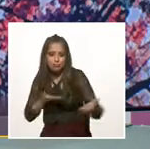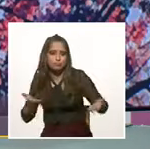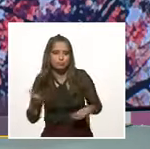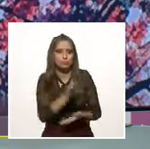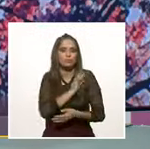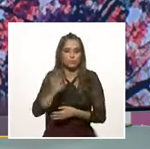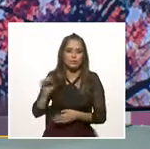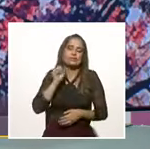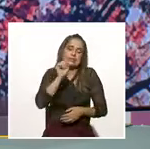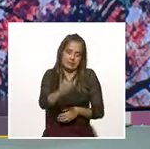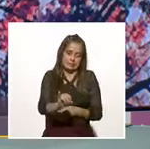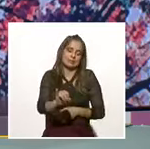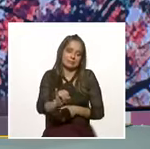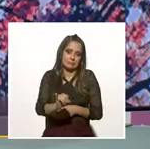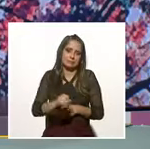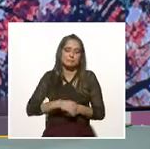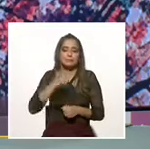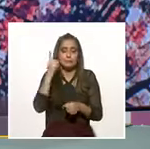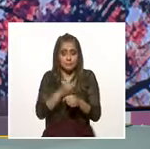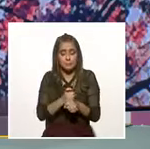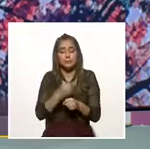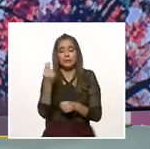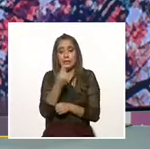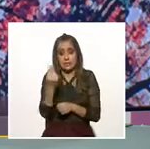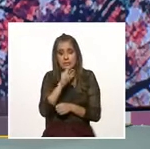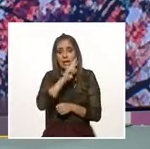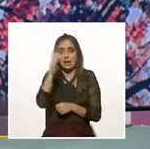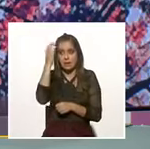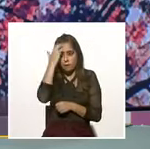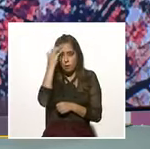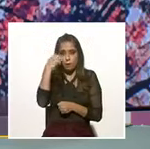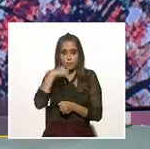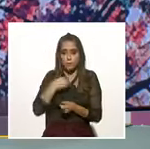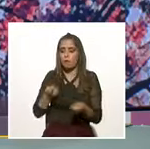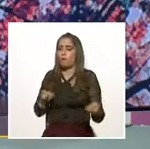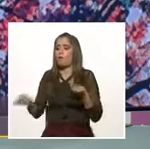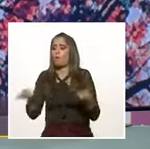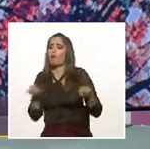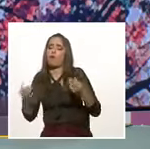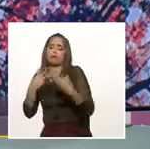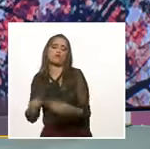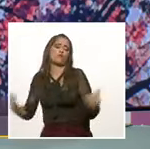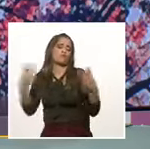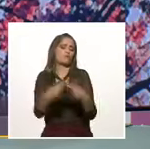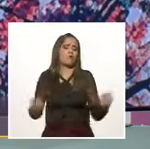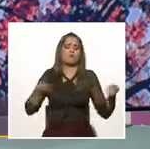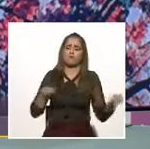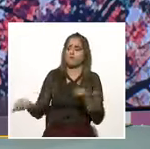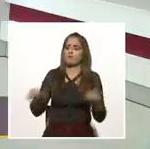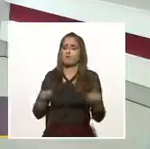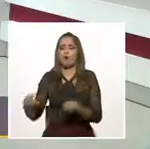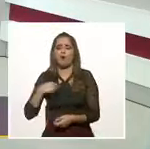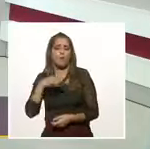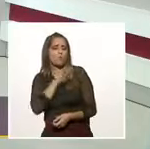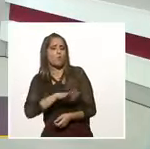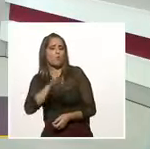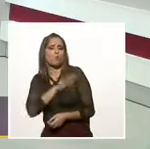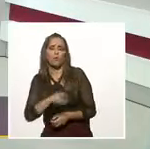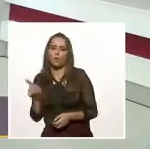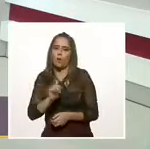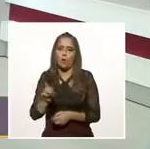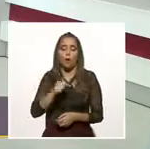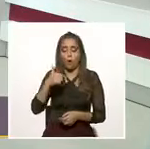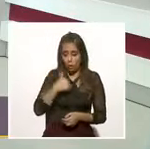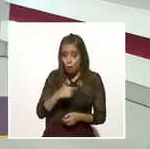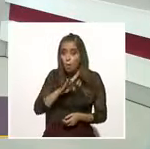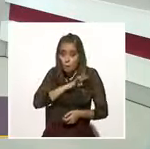lo primero que tenemos que hacer es reconocer que no tenemos control de todo. De lo que sí tenemos control, tenemos que potenciar.